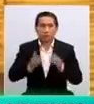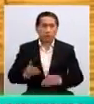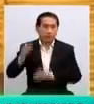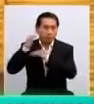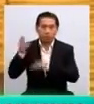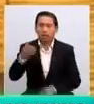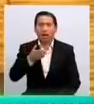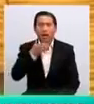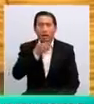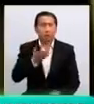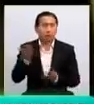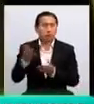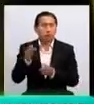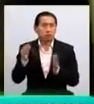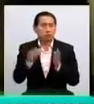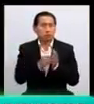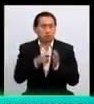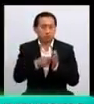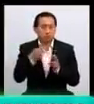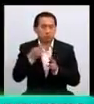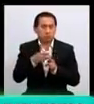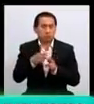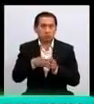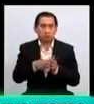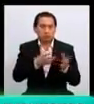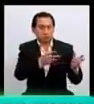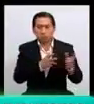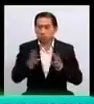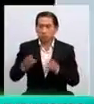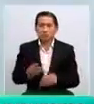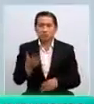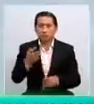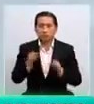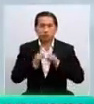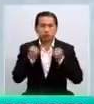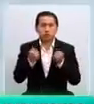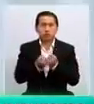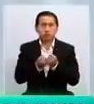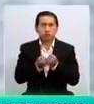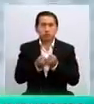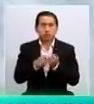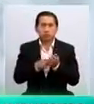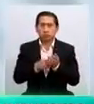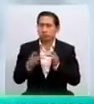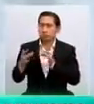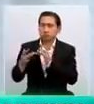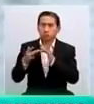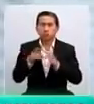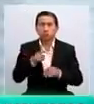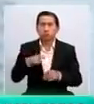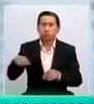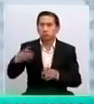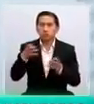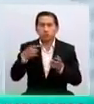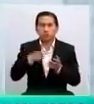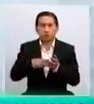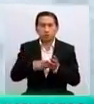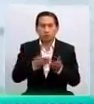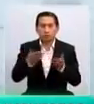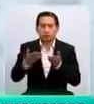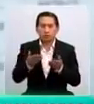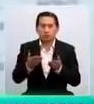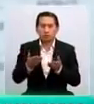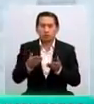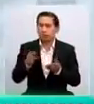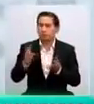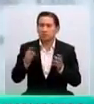Luis Fernando Camacho, quien figura como intermediario de tres sociedades quienes relacionaban a interesados en adquirir servicios con